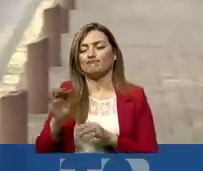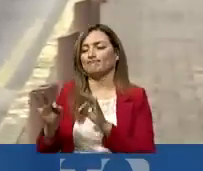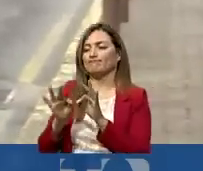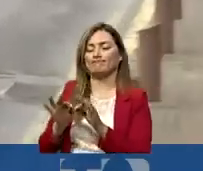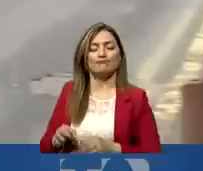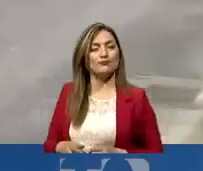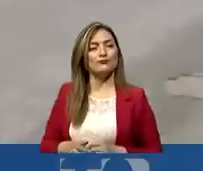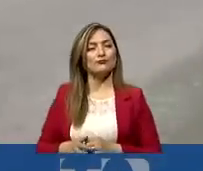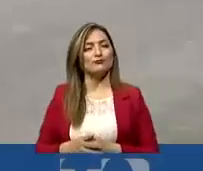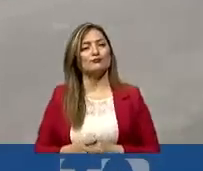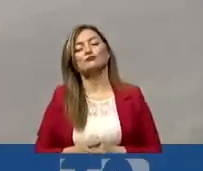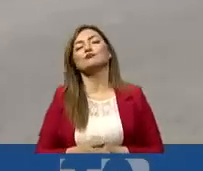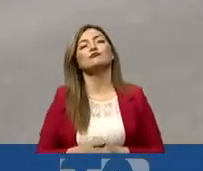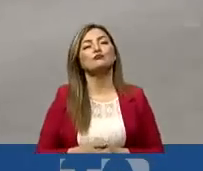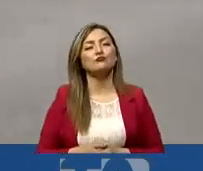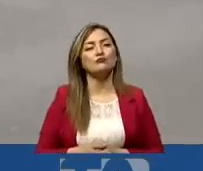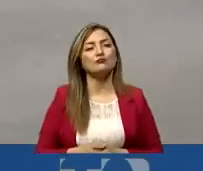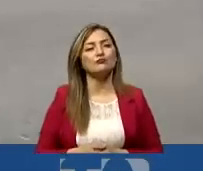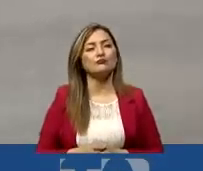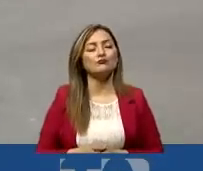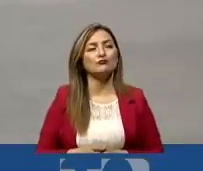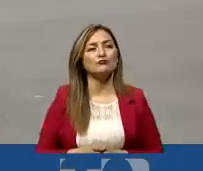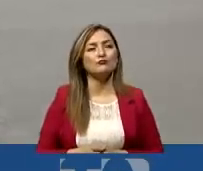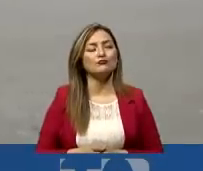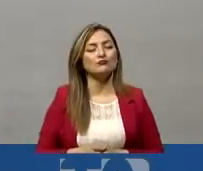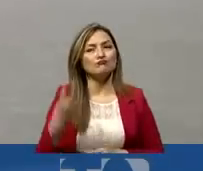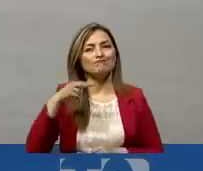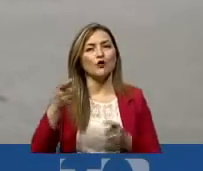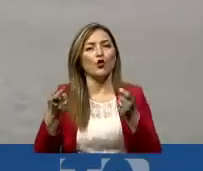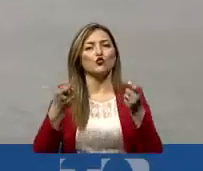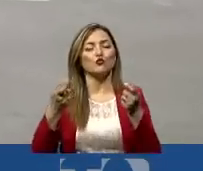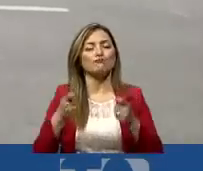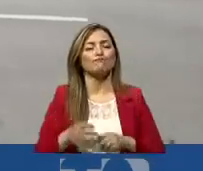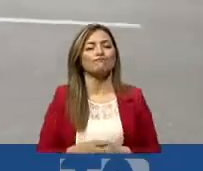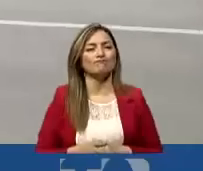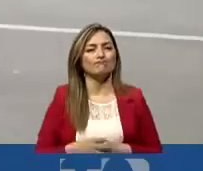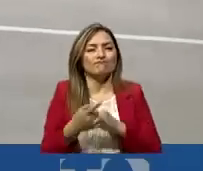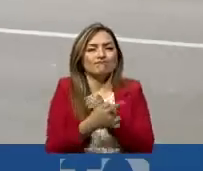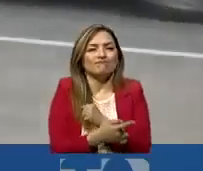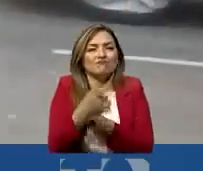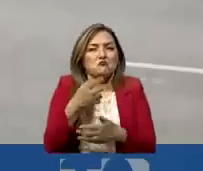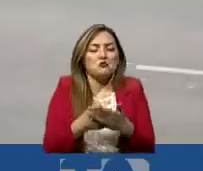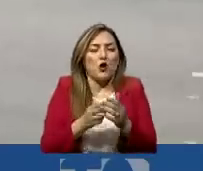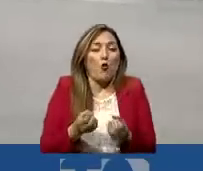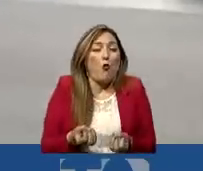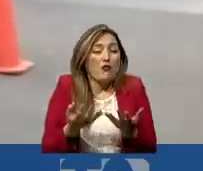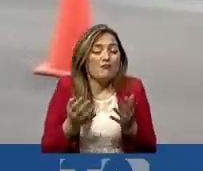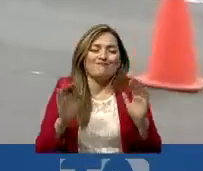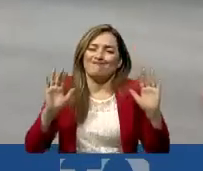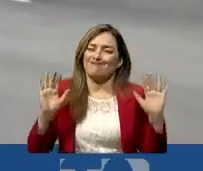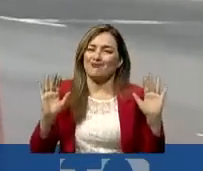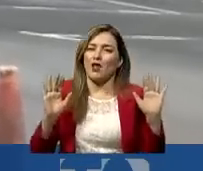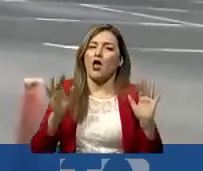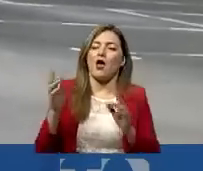está, ahí podemos observar las imágenes. En estos momentos se realiza un operativo. Las sanciones aún se desconocen, las sanciones emitirá